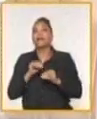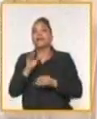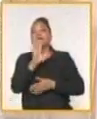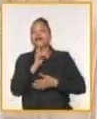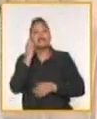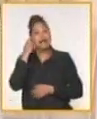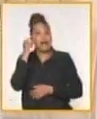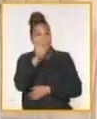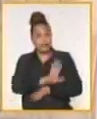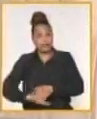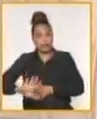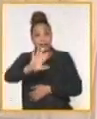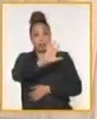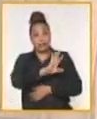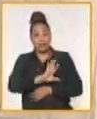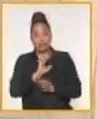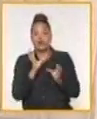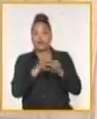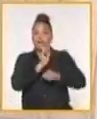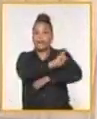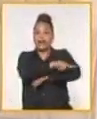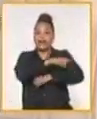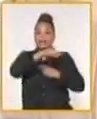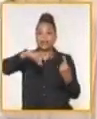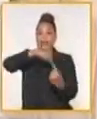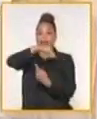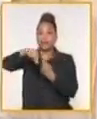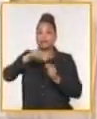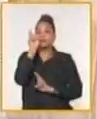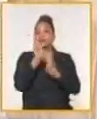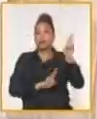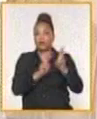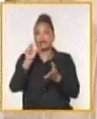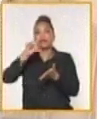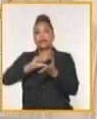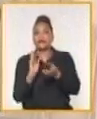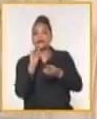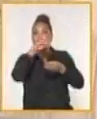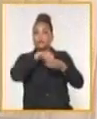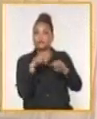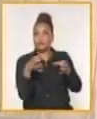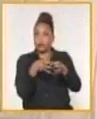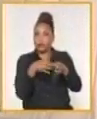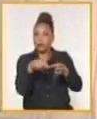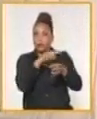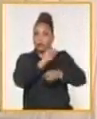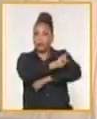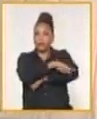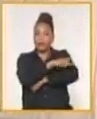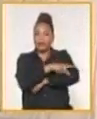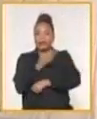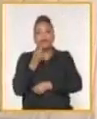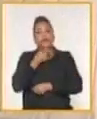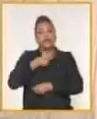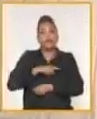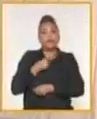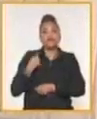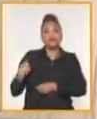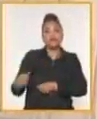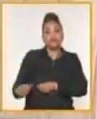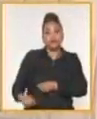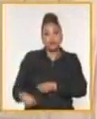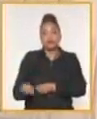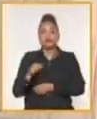de la Organización de Cooperación de Shanghái, que tiene acuerdos y que Irán también forma parte. Estamos hablando de China, pero estamos hablando, y